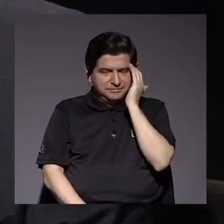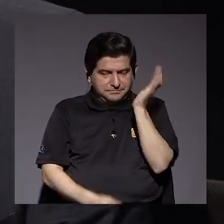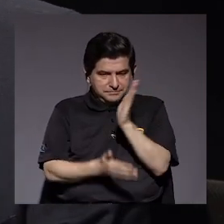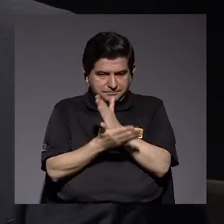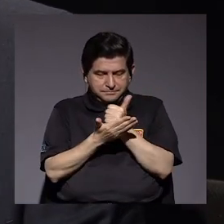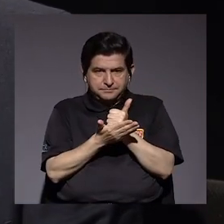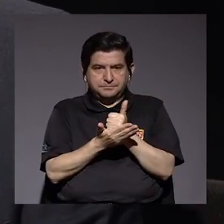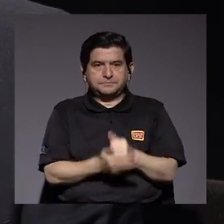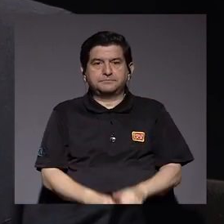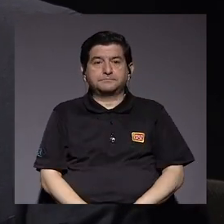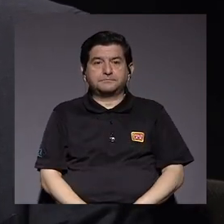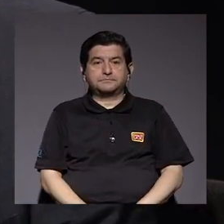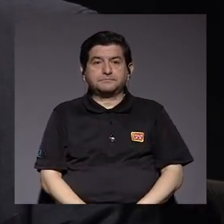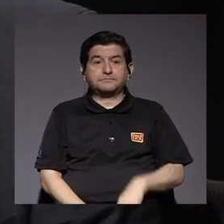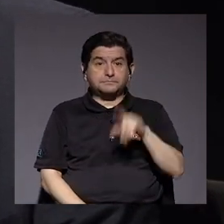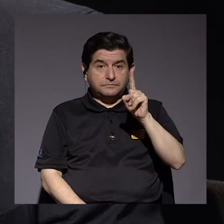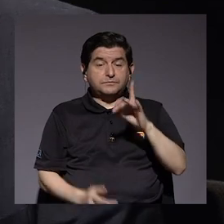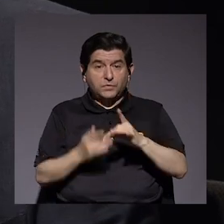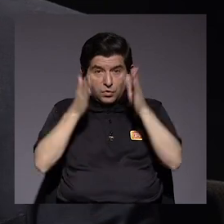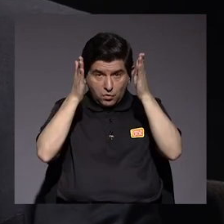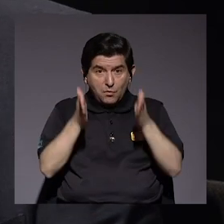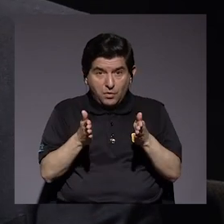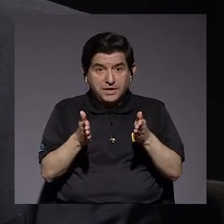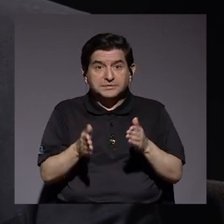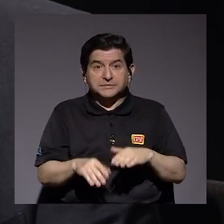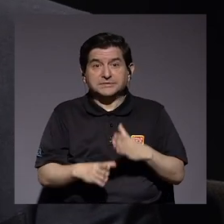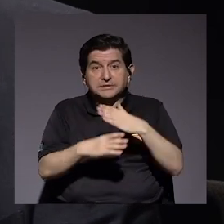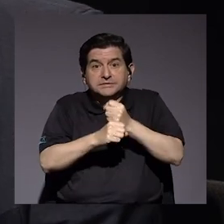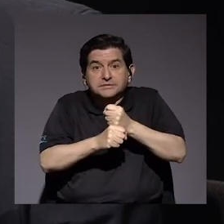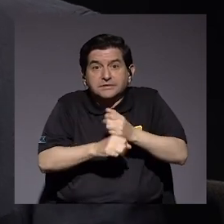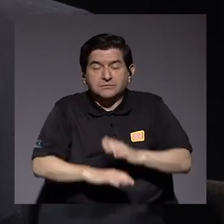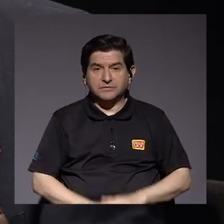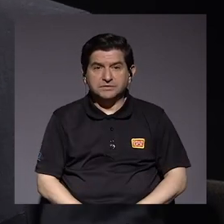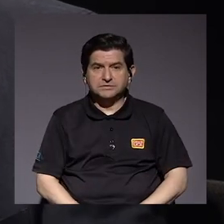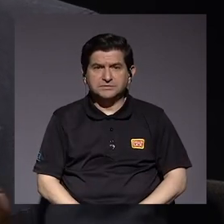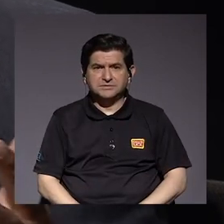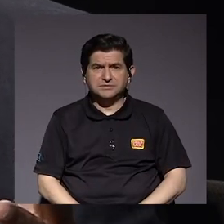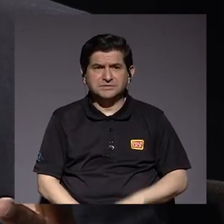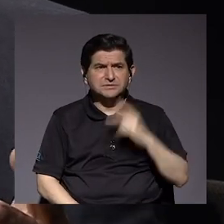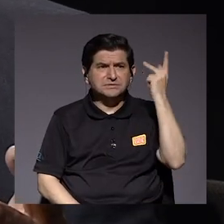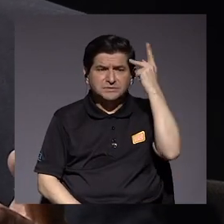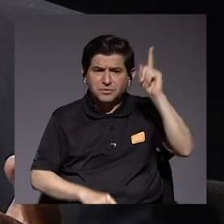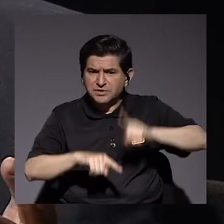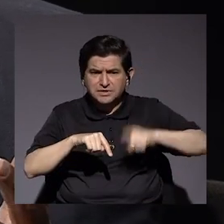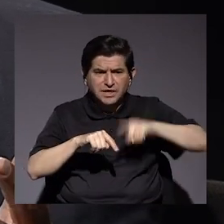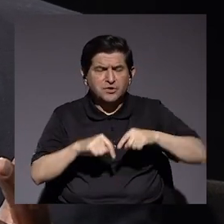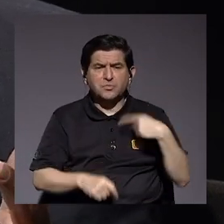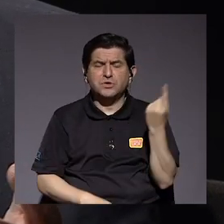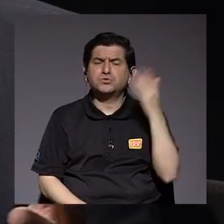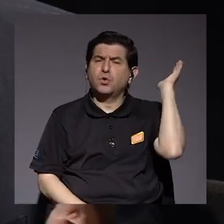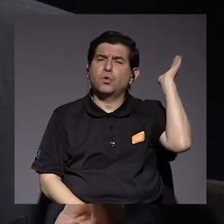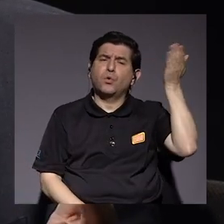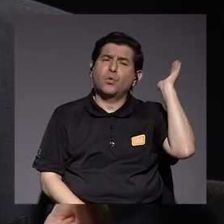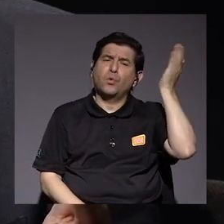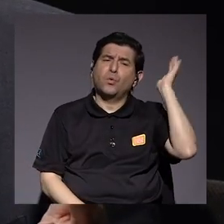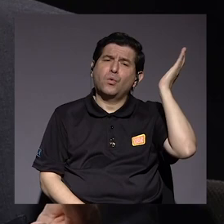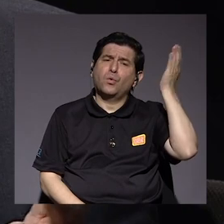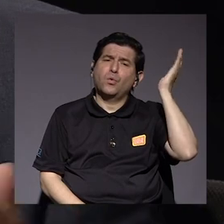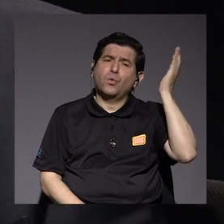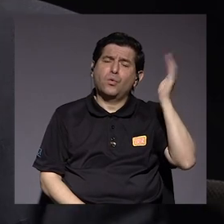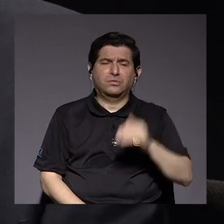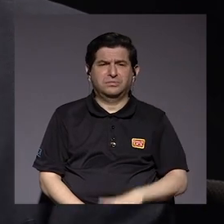necesita conocer algo como un experto no sé no puede la política basarse en retórica